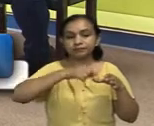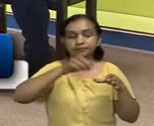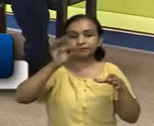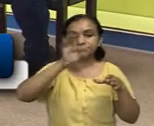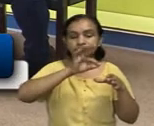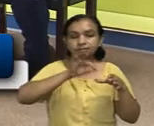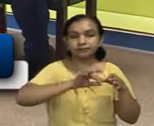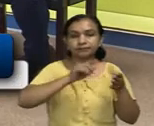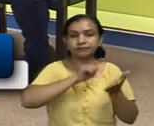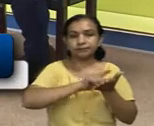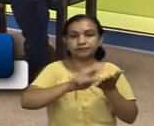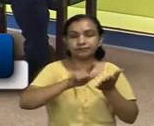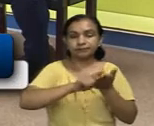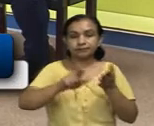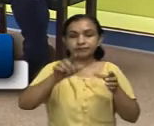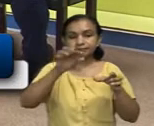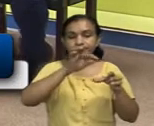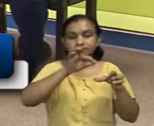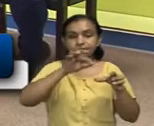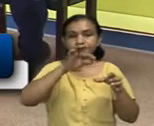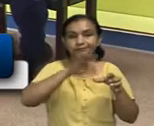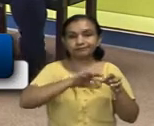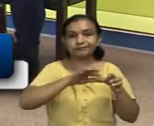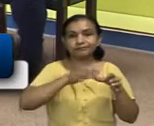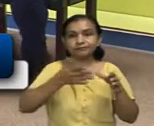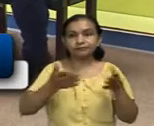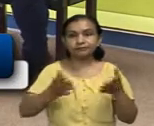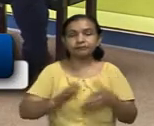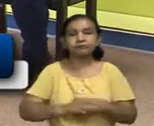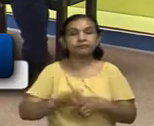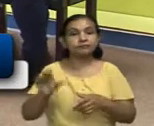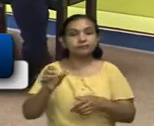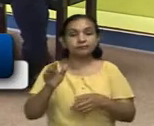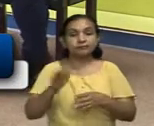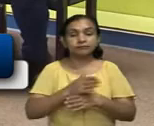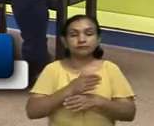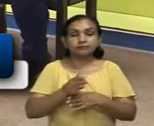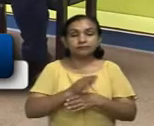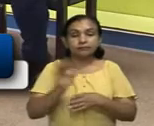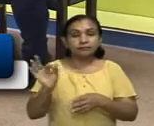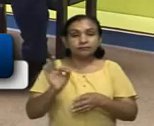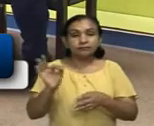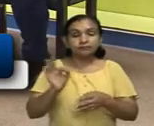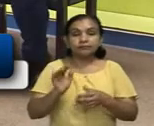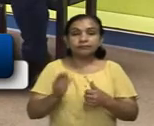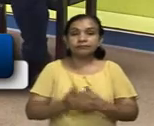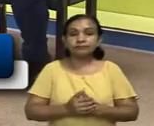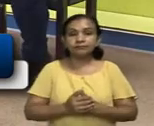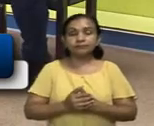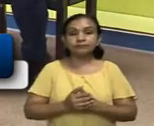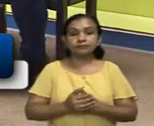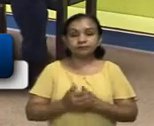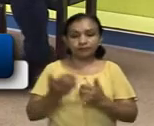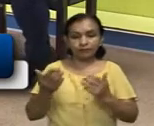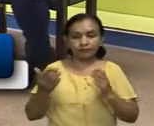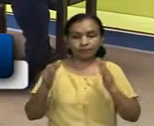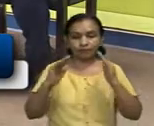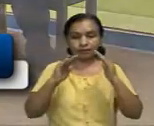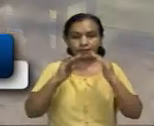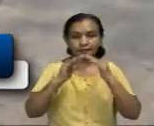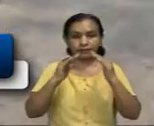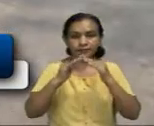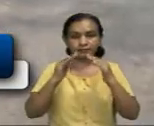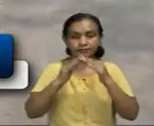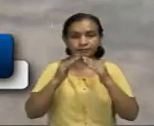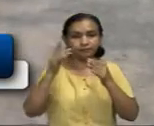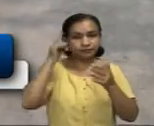agua limpia, estancada, por así decirlo. ¿Ya qué otro tipo de criadero hay? También tenemos dentro del hogar que a veces